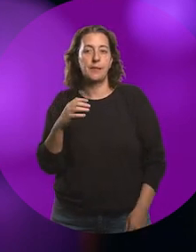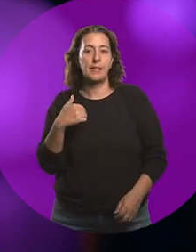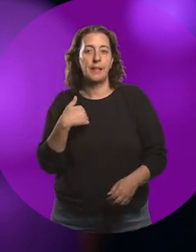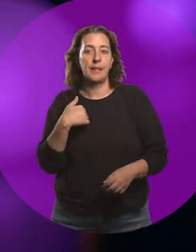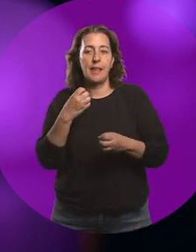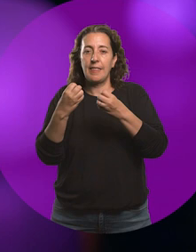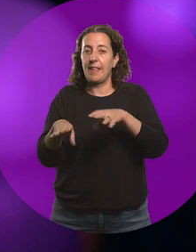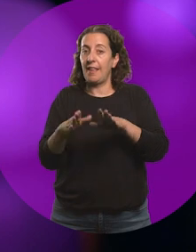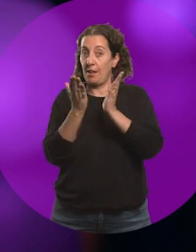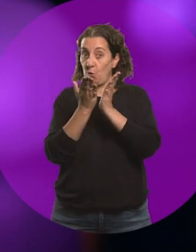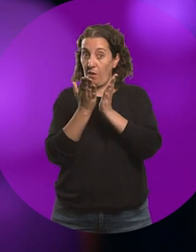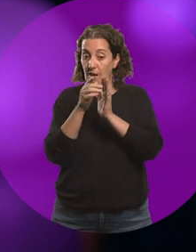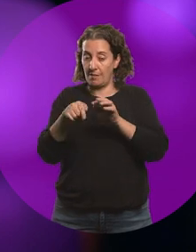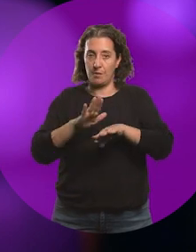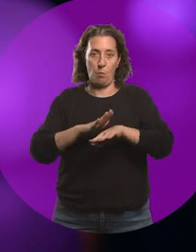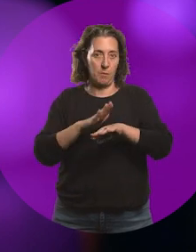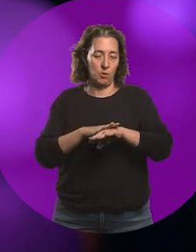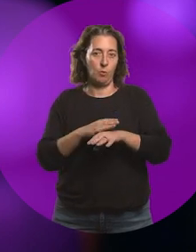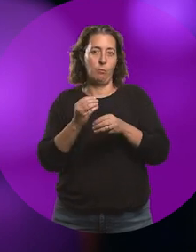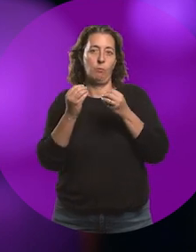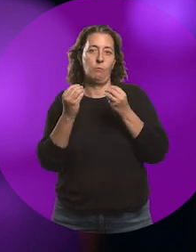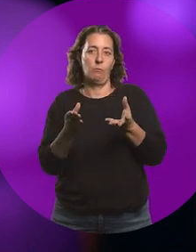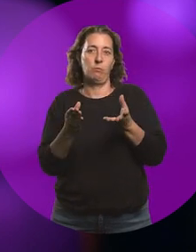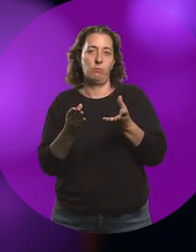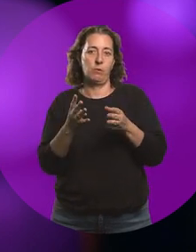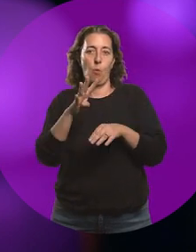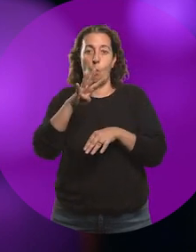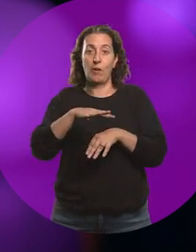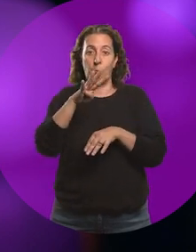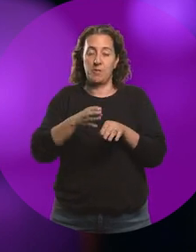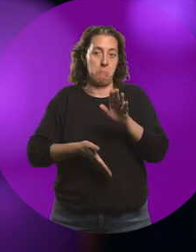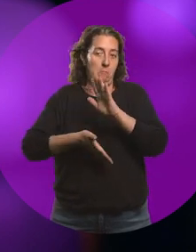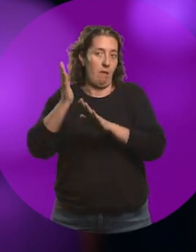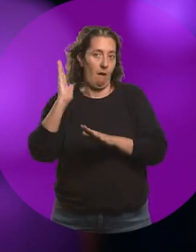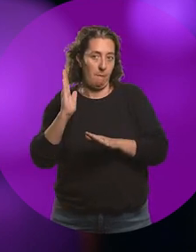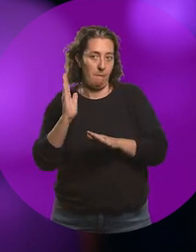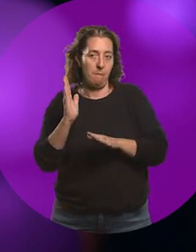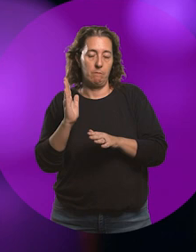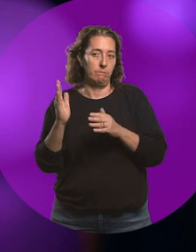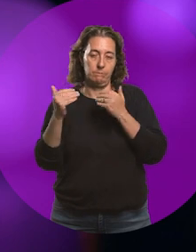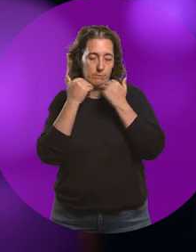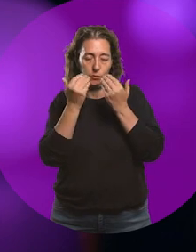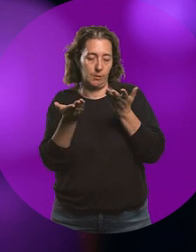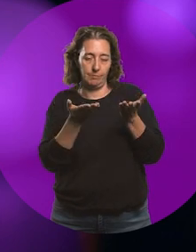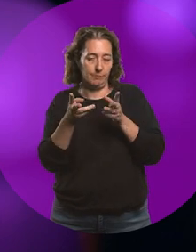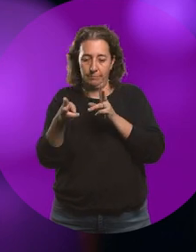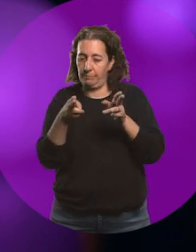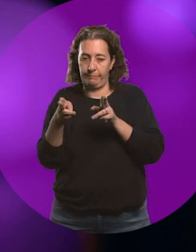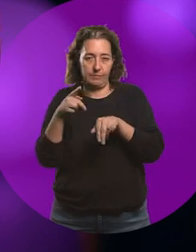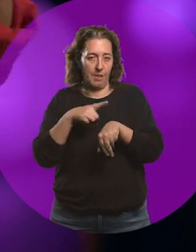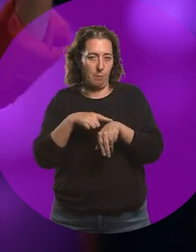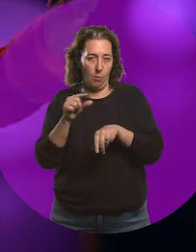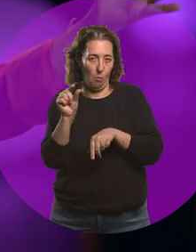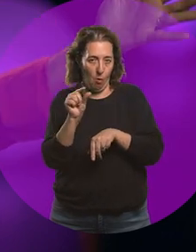estudiar en ese momento, porque en cuatro meses me iba, o no sé, el periodo de tiempo que tenía, y